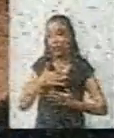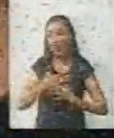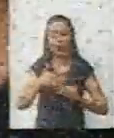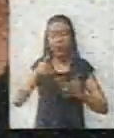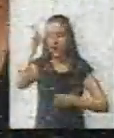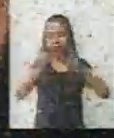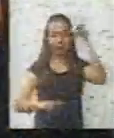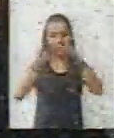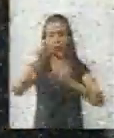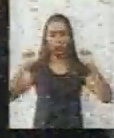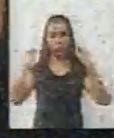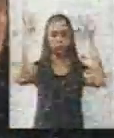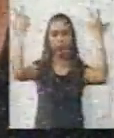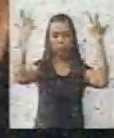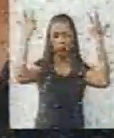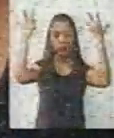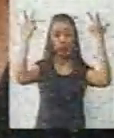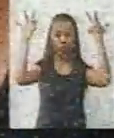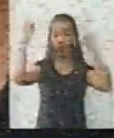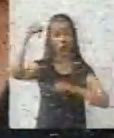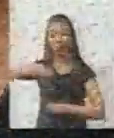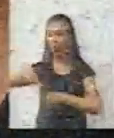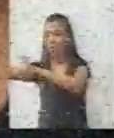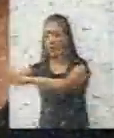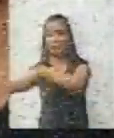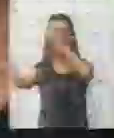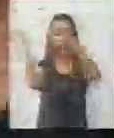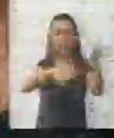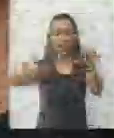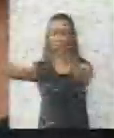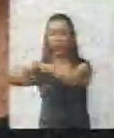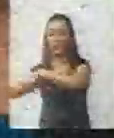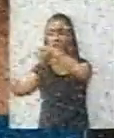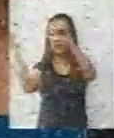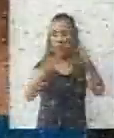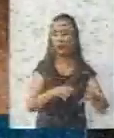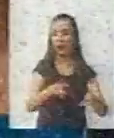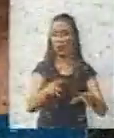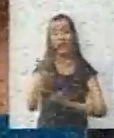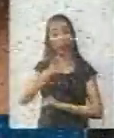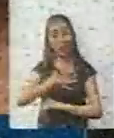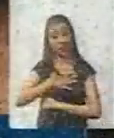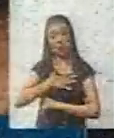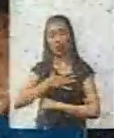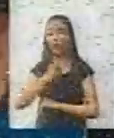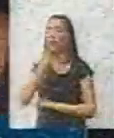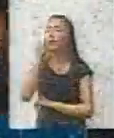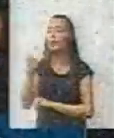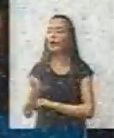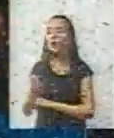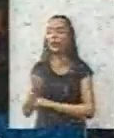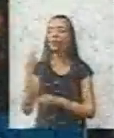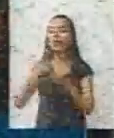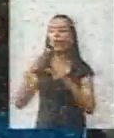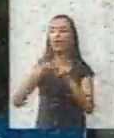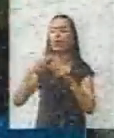Hace 2 meses que venimos con este problema, se desbordó lamentablemente y lo siento mucho como socia. ¿Su nombre? Gabriela. ¿Gabriela